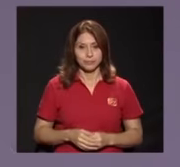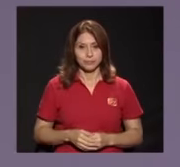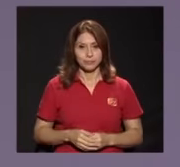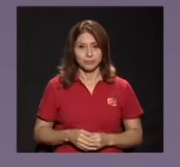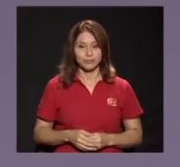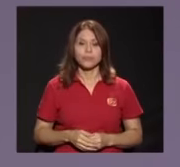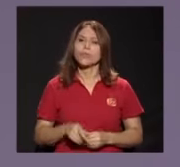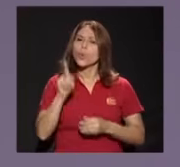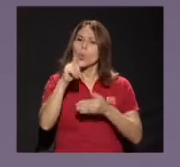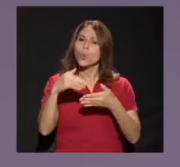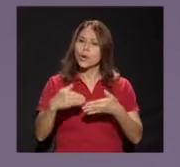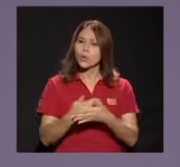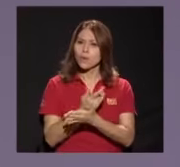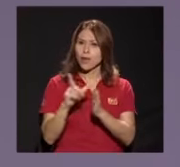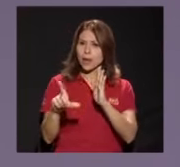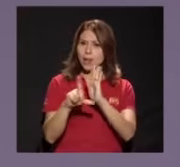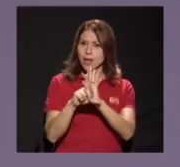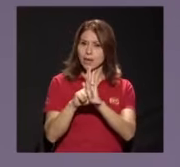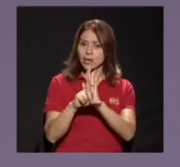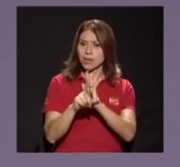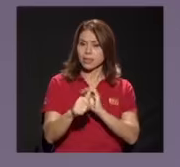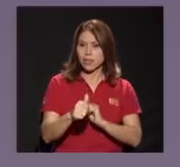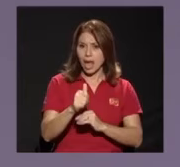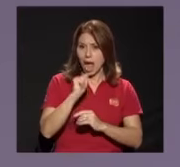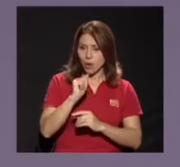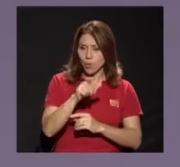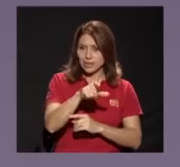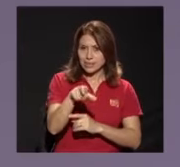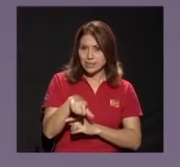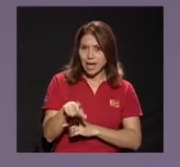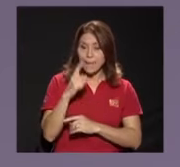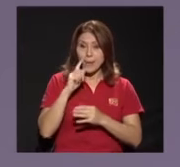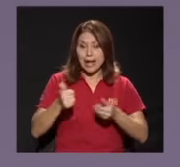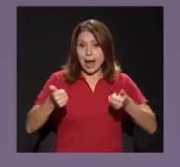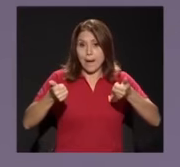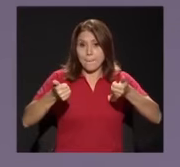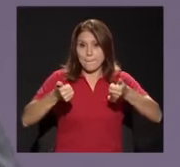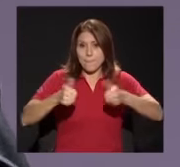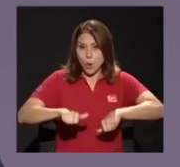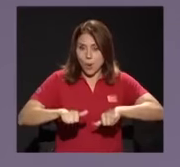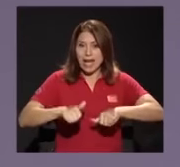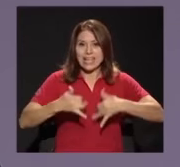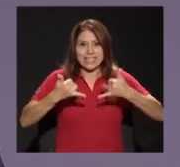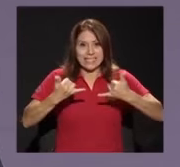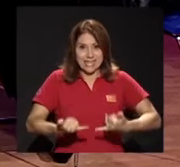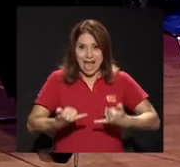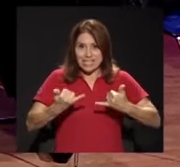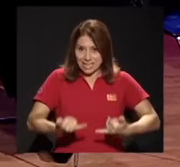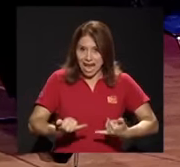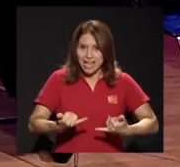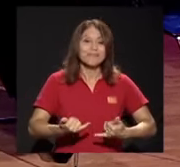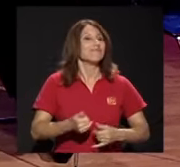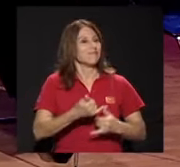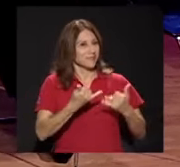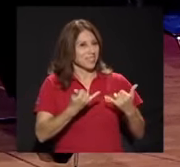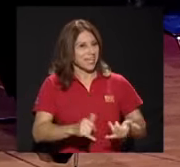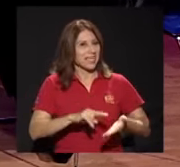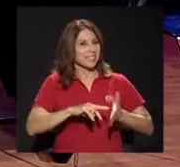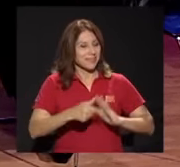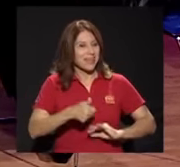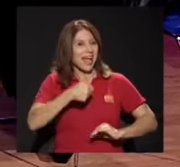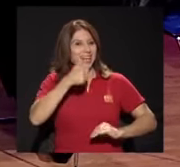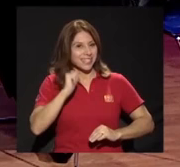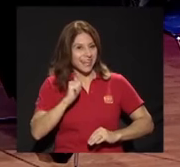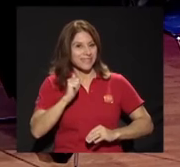Una nueva ley de aguas para aprobar ya, ya, de ya, ¿verdad? Ya, es ayer. Para